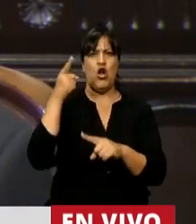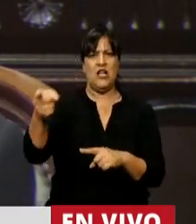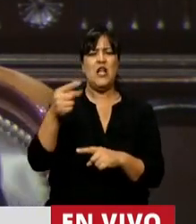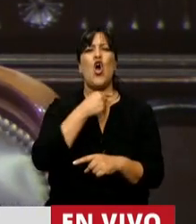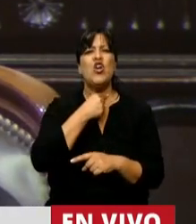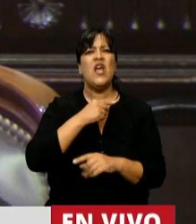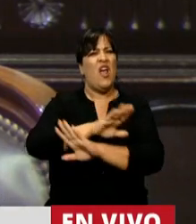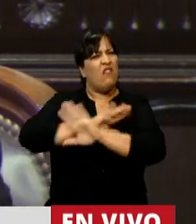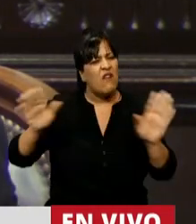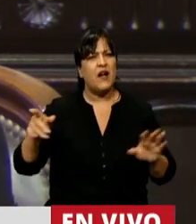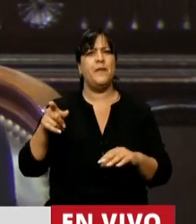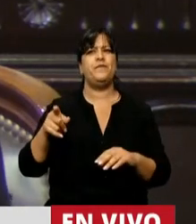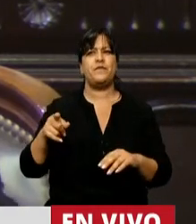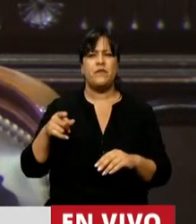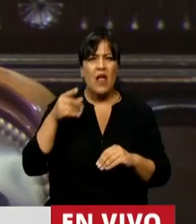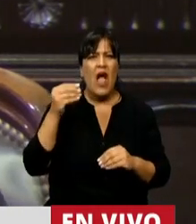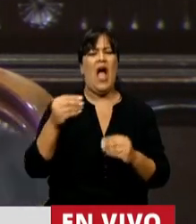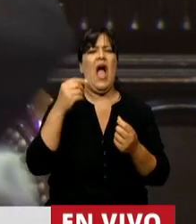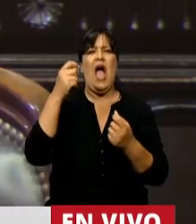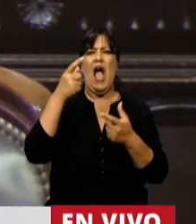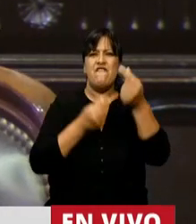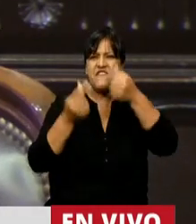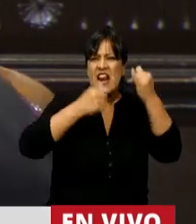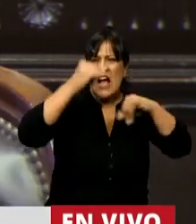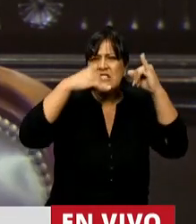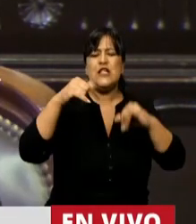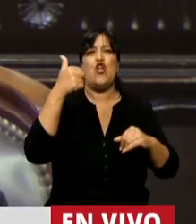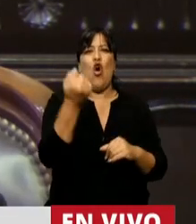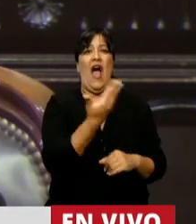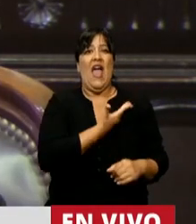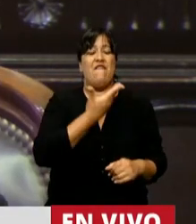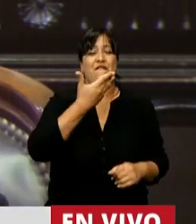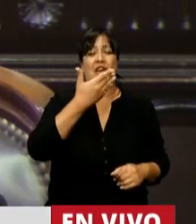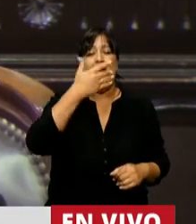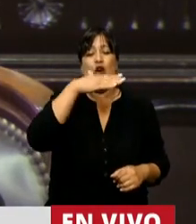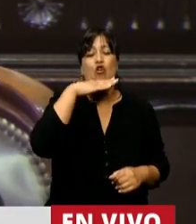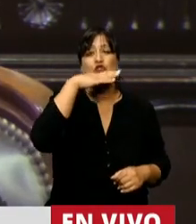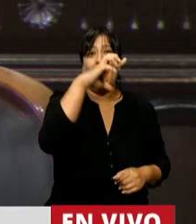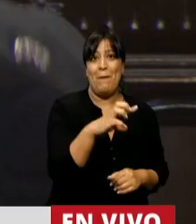sacarle del buche al poder financiero las AFJP.